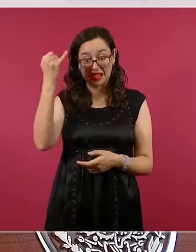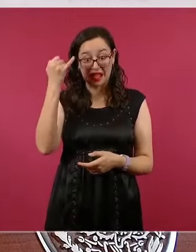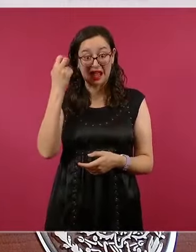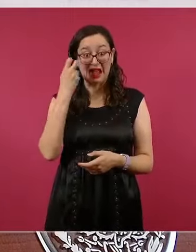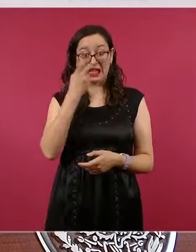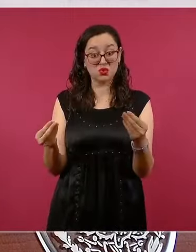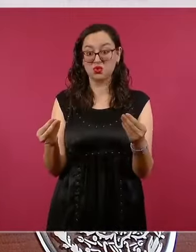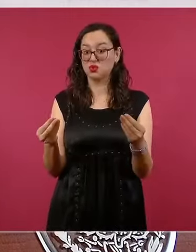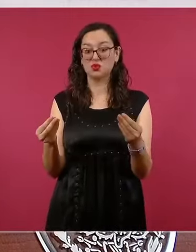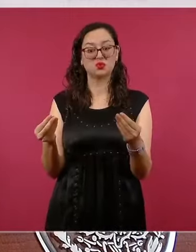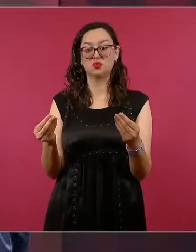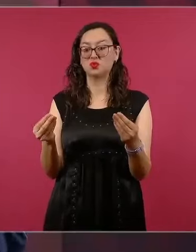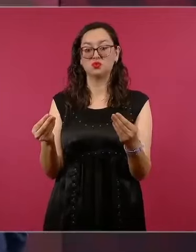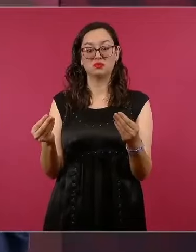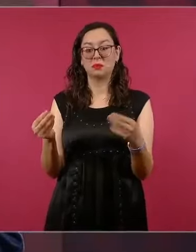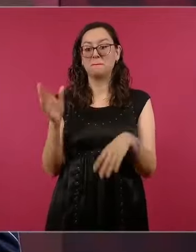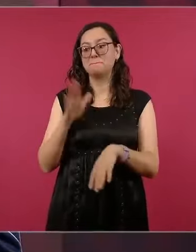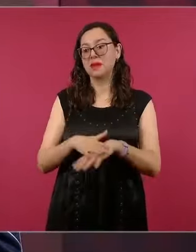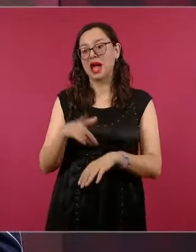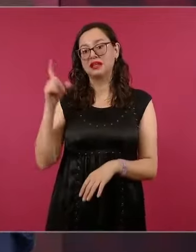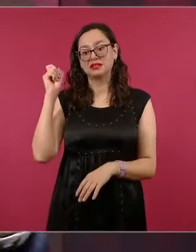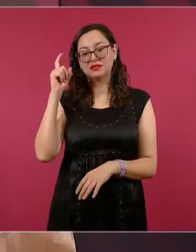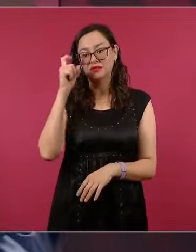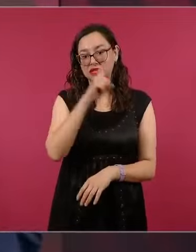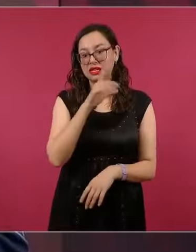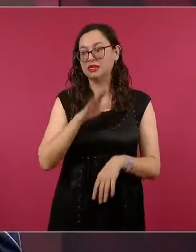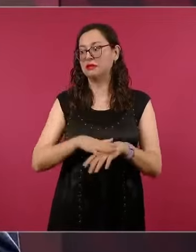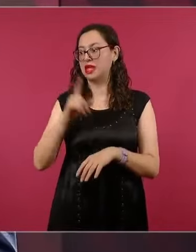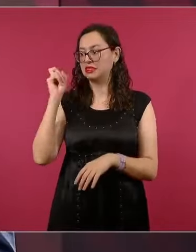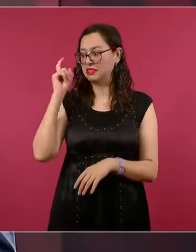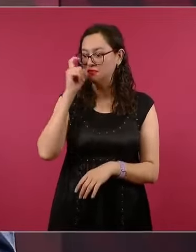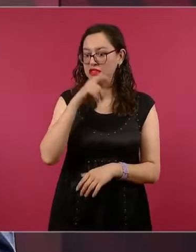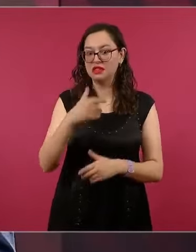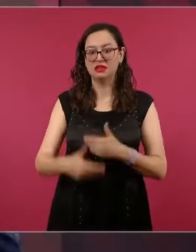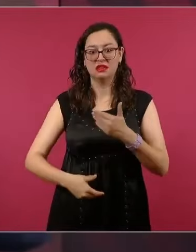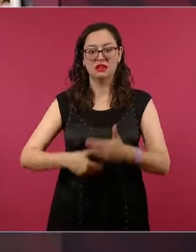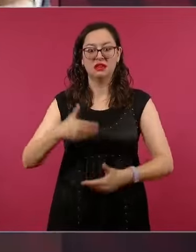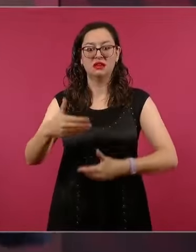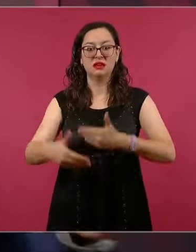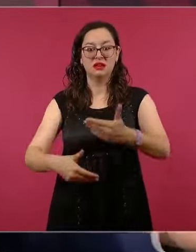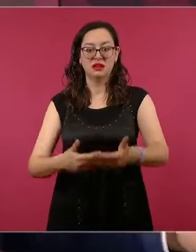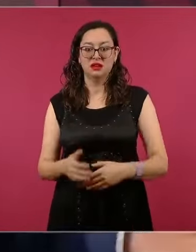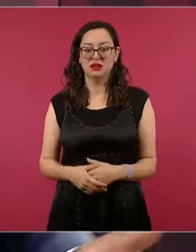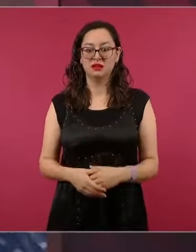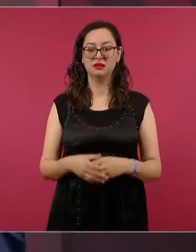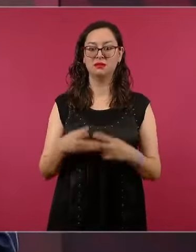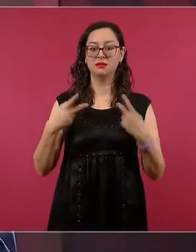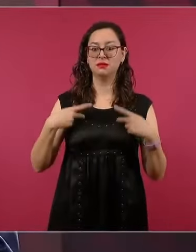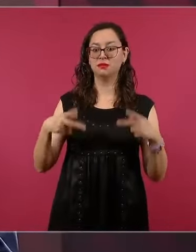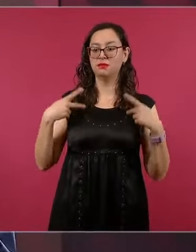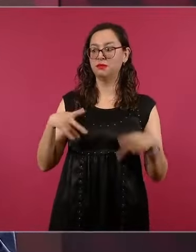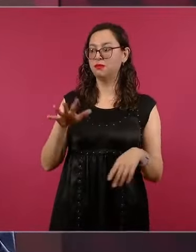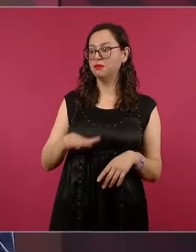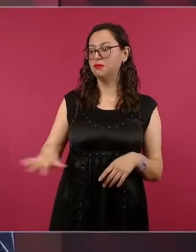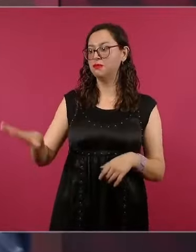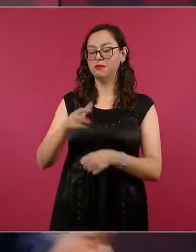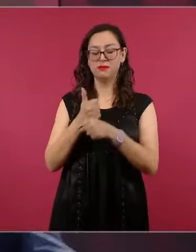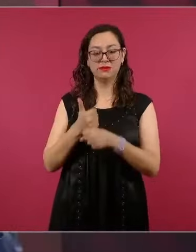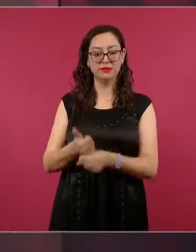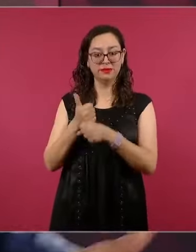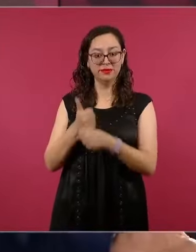resolver problemas, los complican. Y no solo eso, hacen sufrir a la gente.